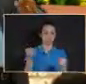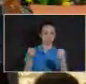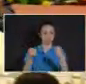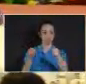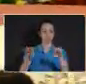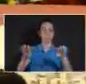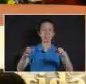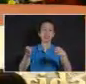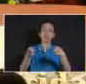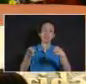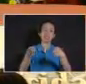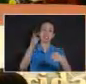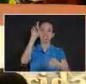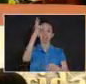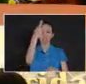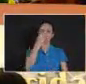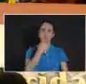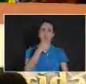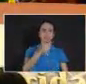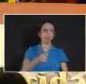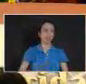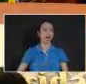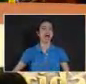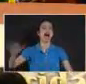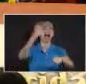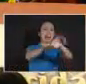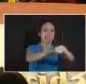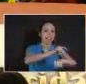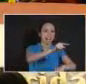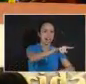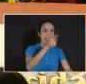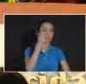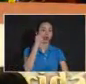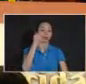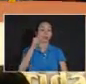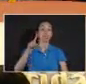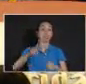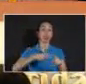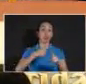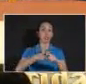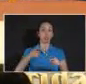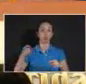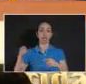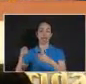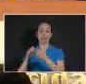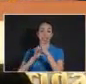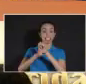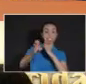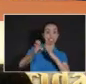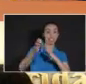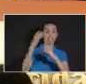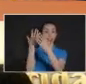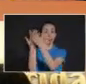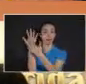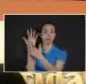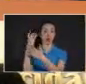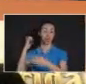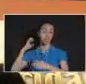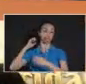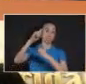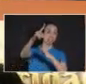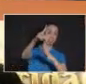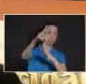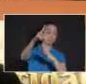dice: préndanlo, agárrenlo. Y cuando hace así, se le queda la mano tiesa. Cuando el rey mira que no